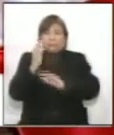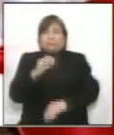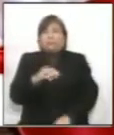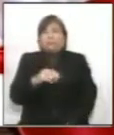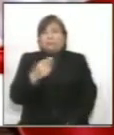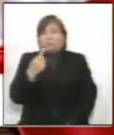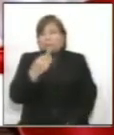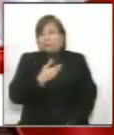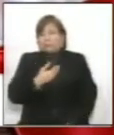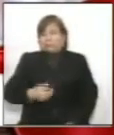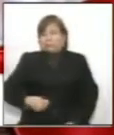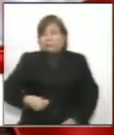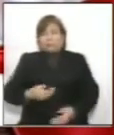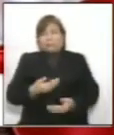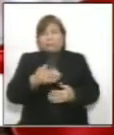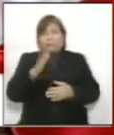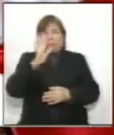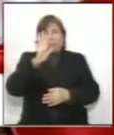para un gobierno de 5 años.